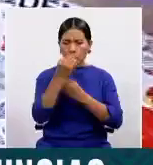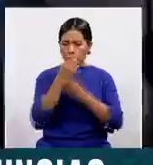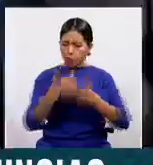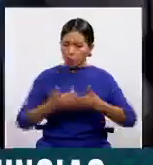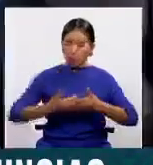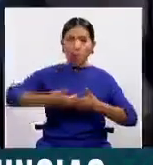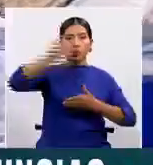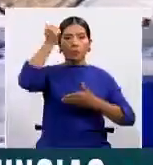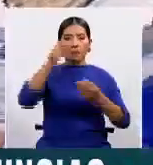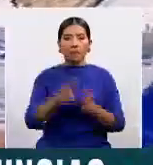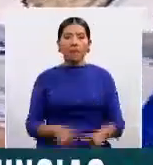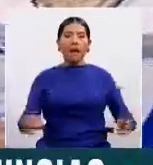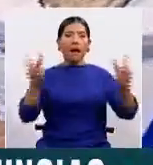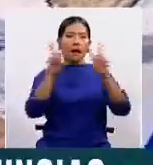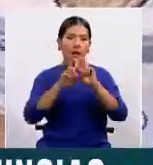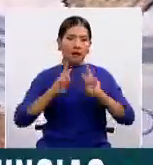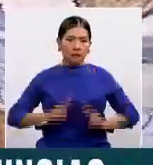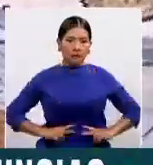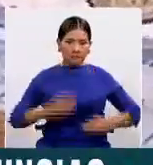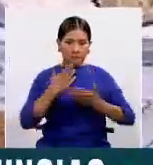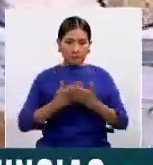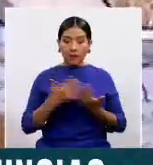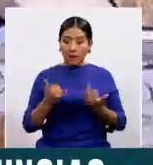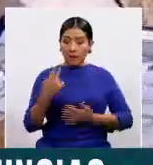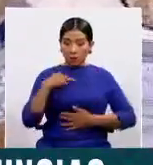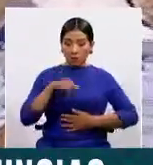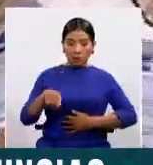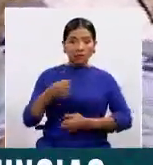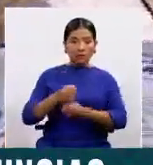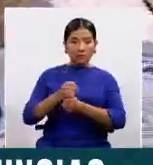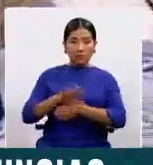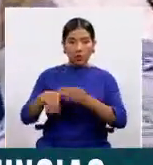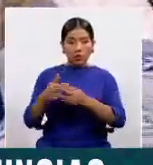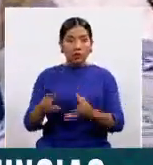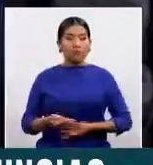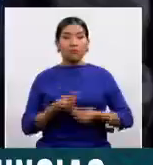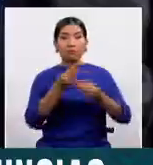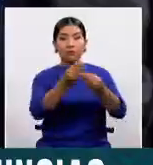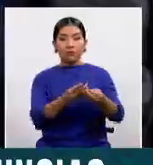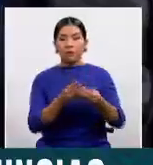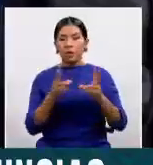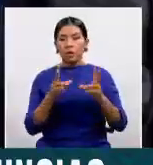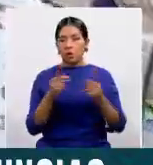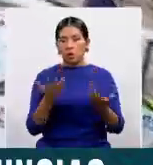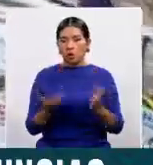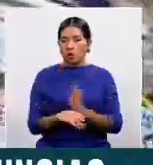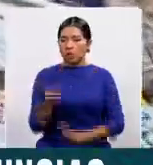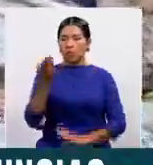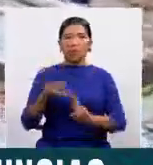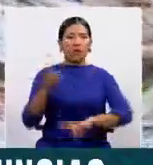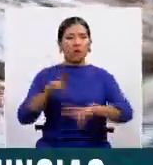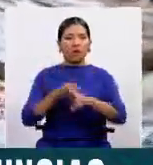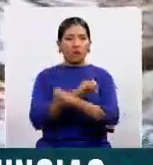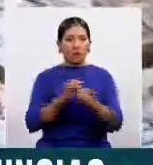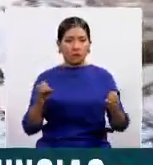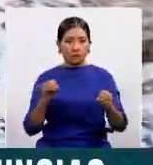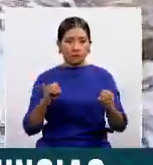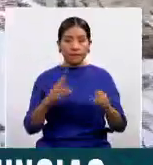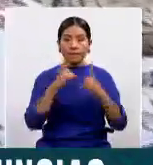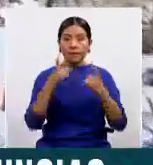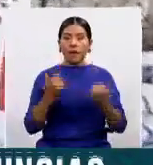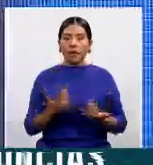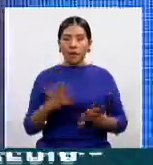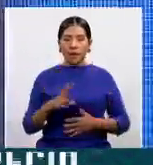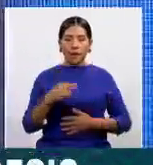alto valor nutricional. Recalcar que el producto que nosotros estamos entregando no tiene un sobreprecio. Soy el actual gerente comercial